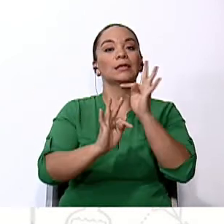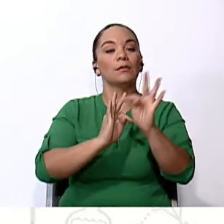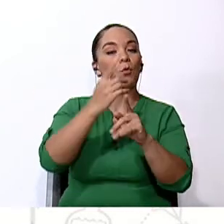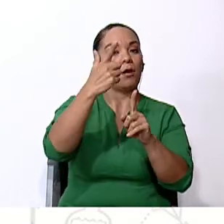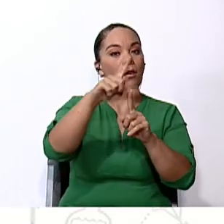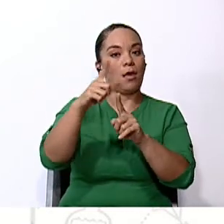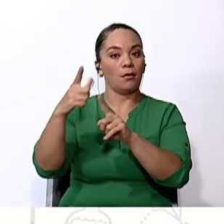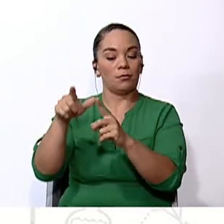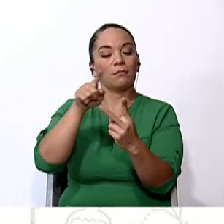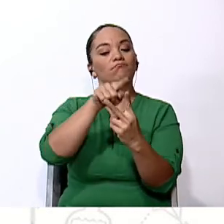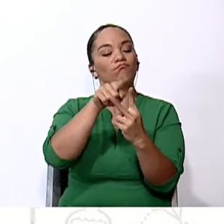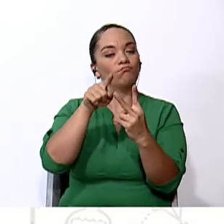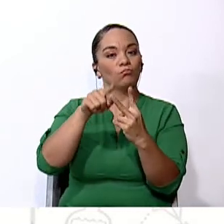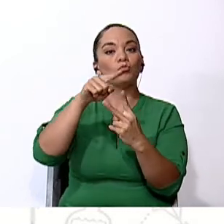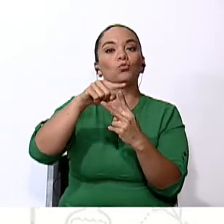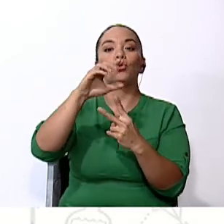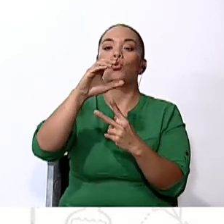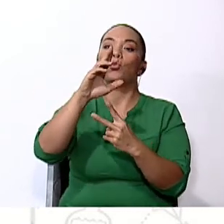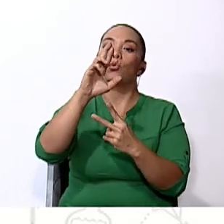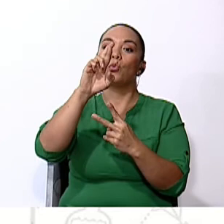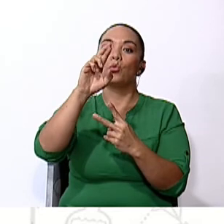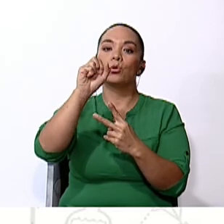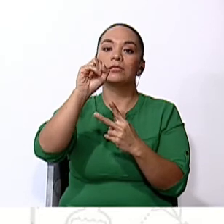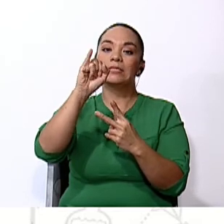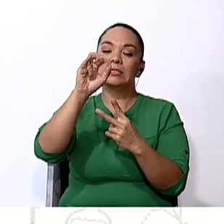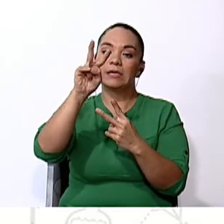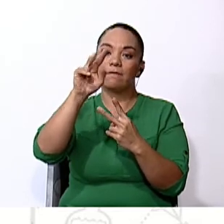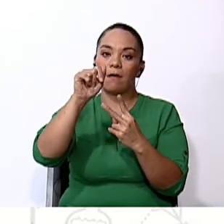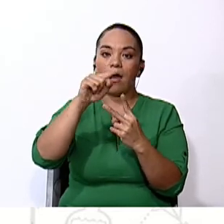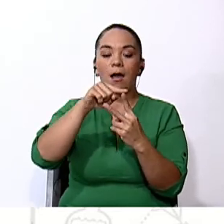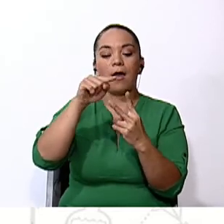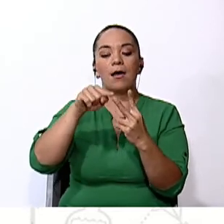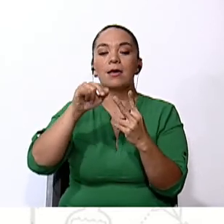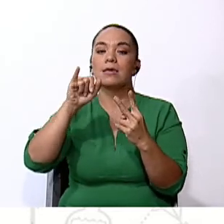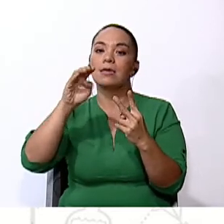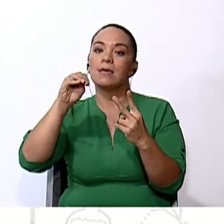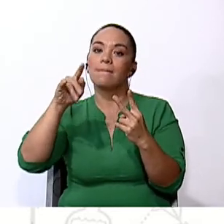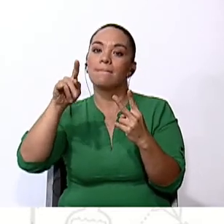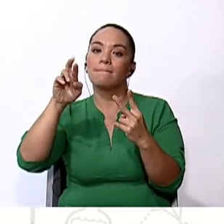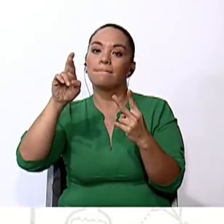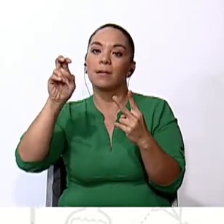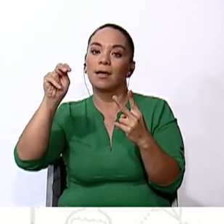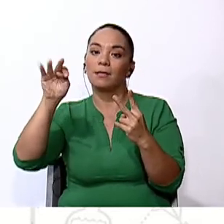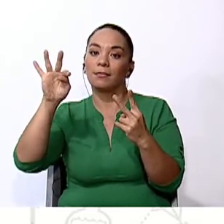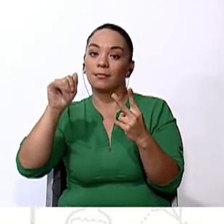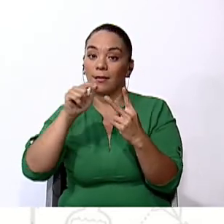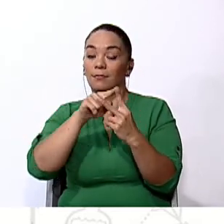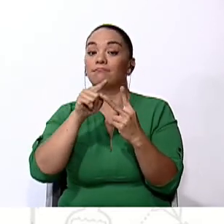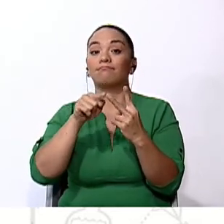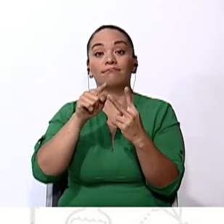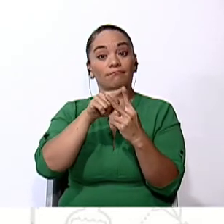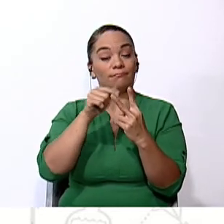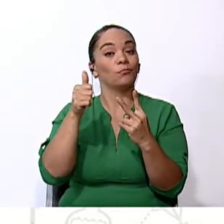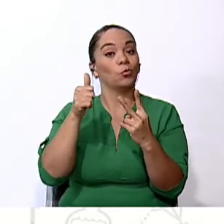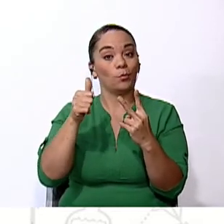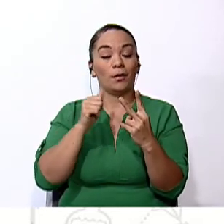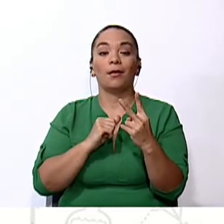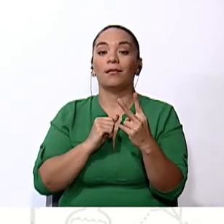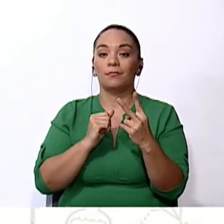o imprenta de cualquier manera, con cualquier tipo de trazo. Muy bien.